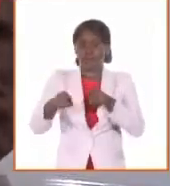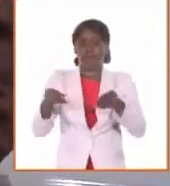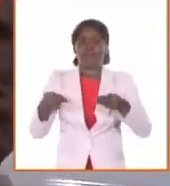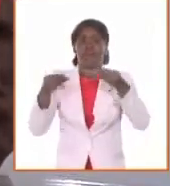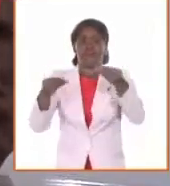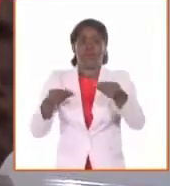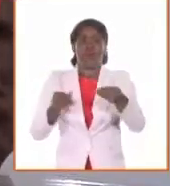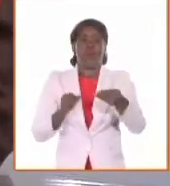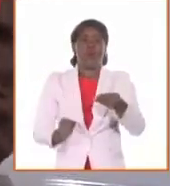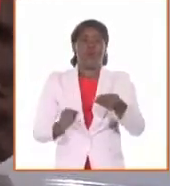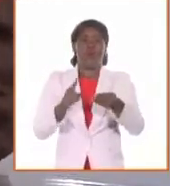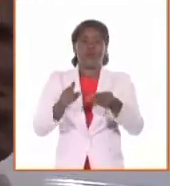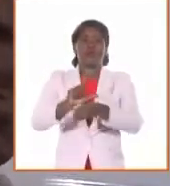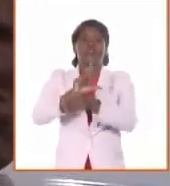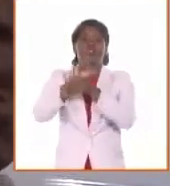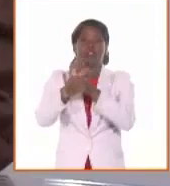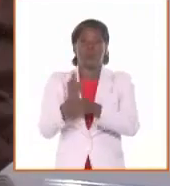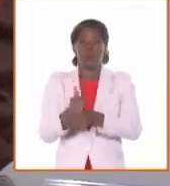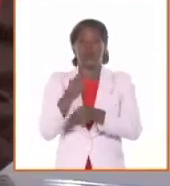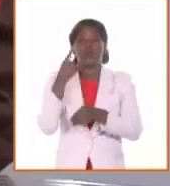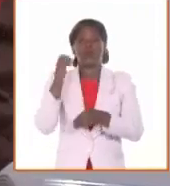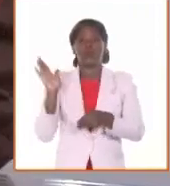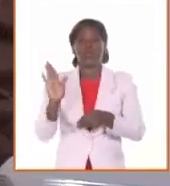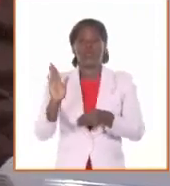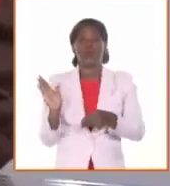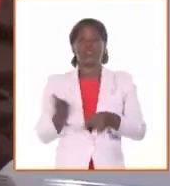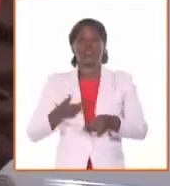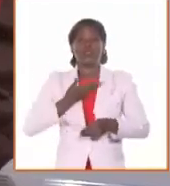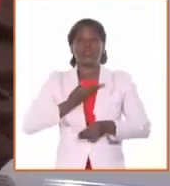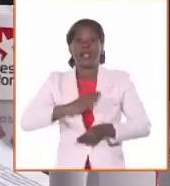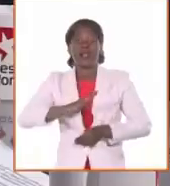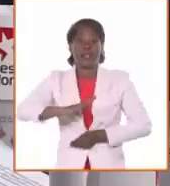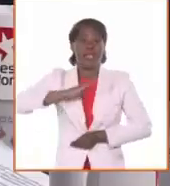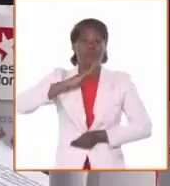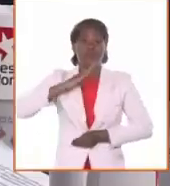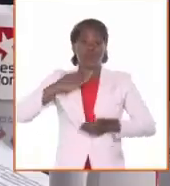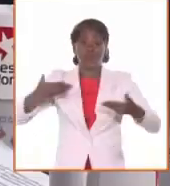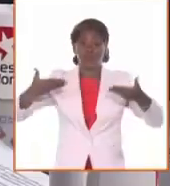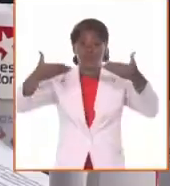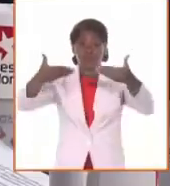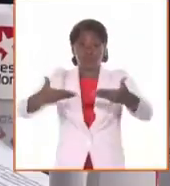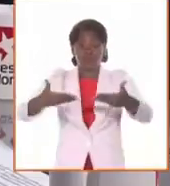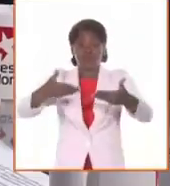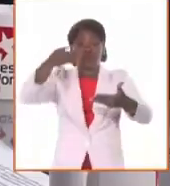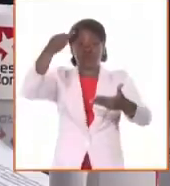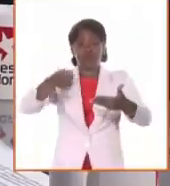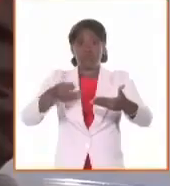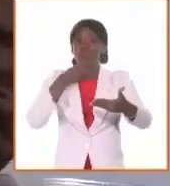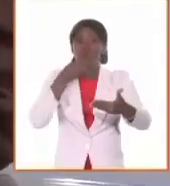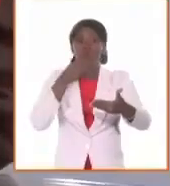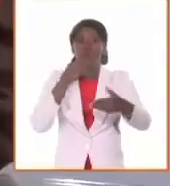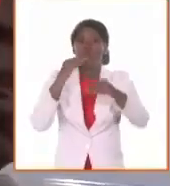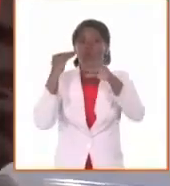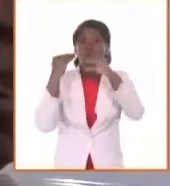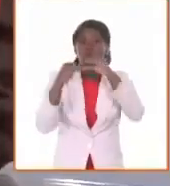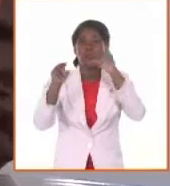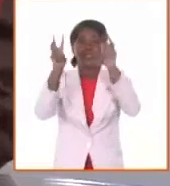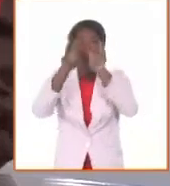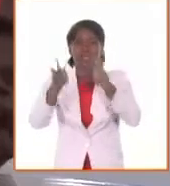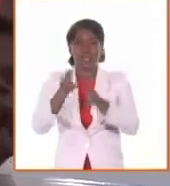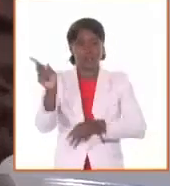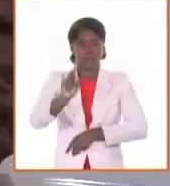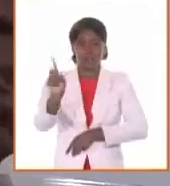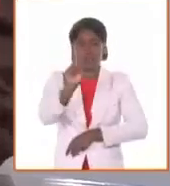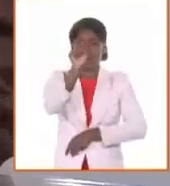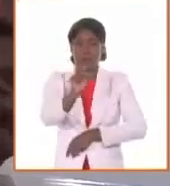y hay que aportar pruebas por lo tanto eso requiere presencialidad no se puede hacer online lo que dice nuestra página